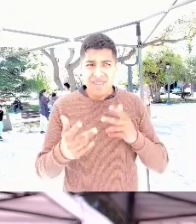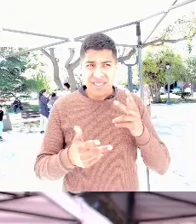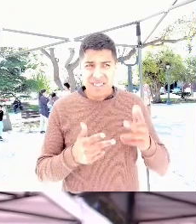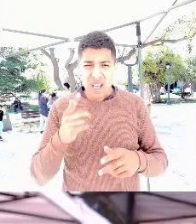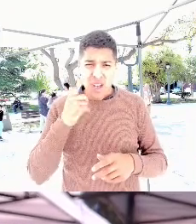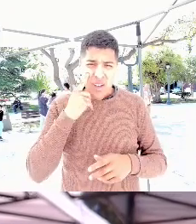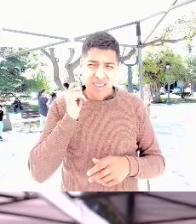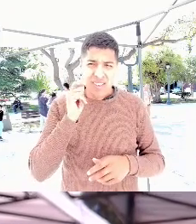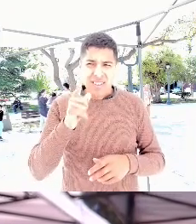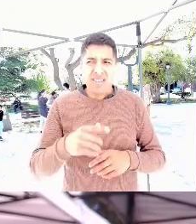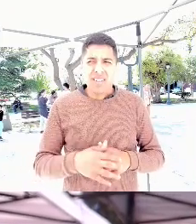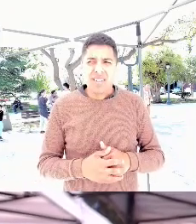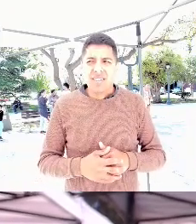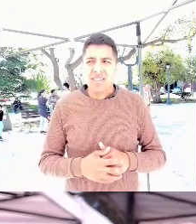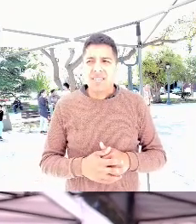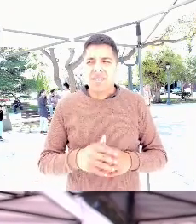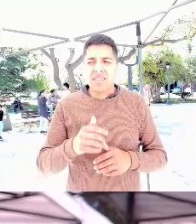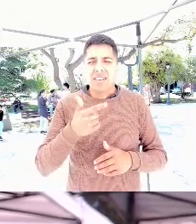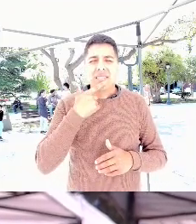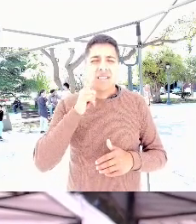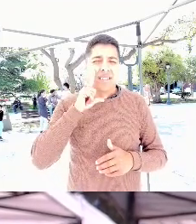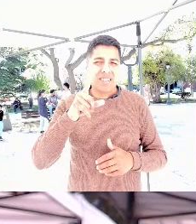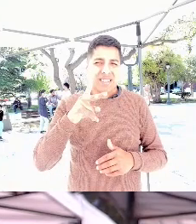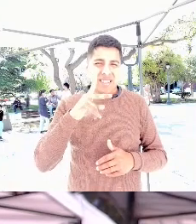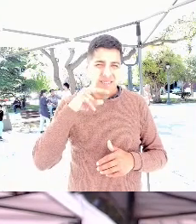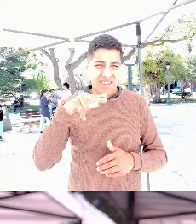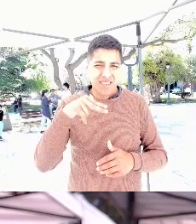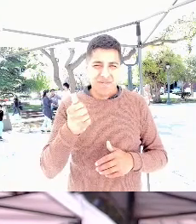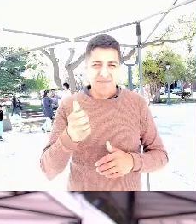palabra a la concejal Silvina Anfuso.